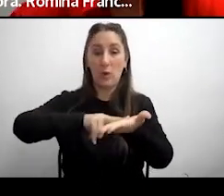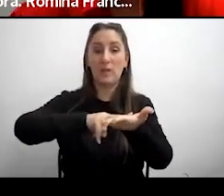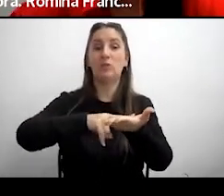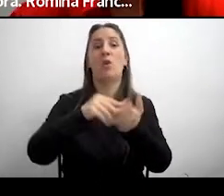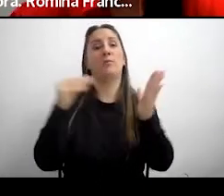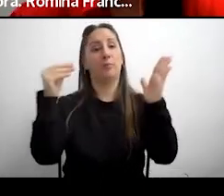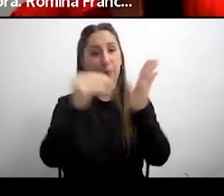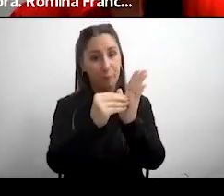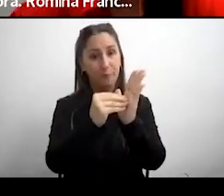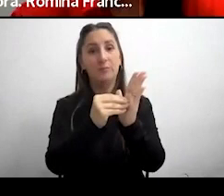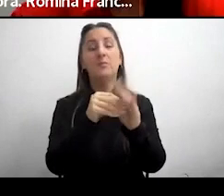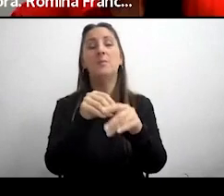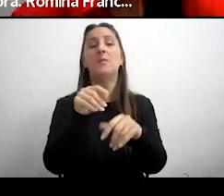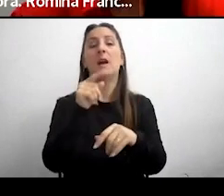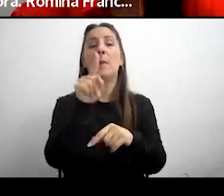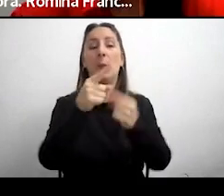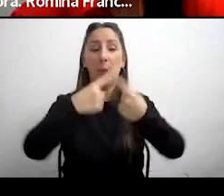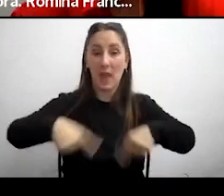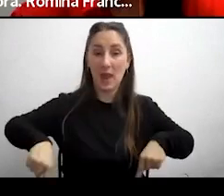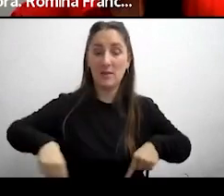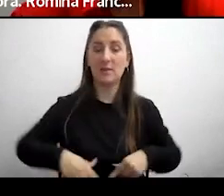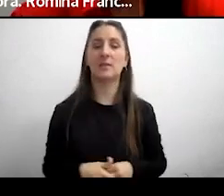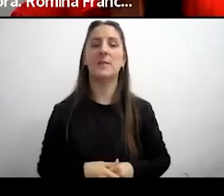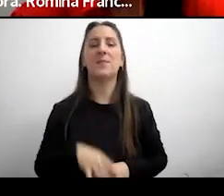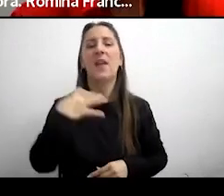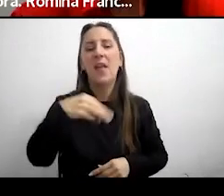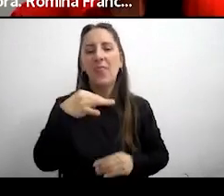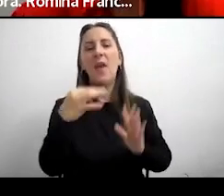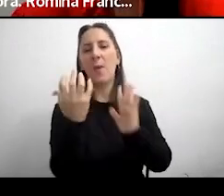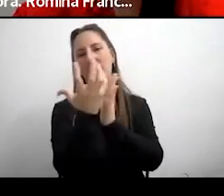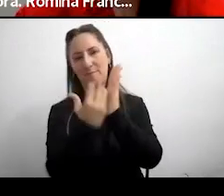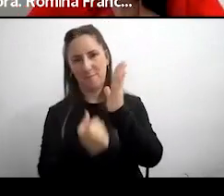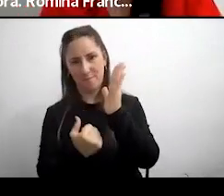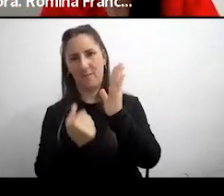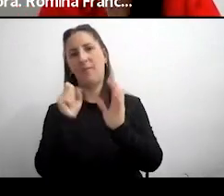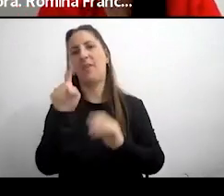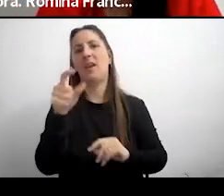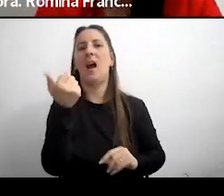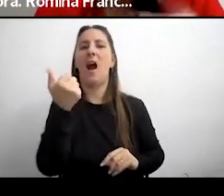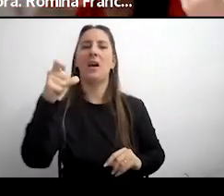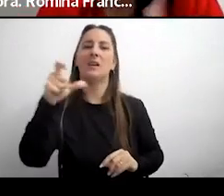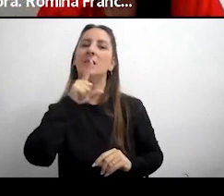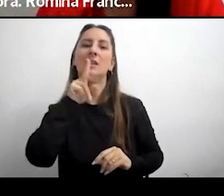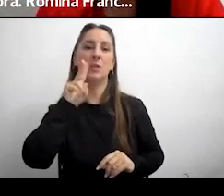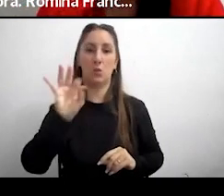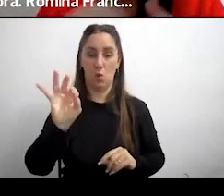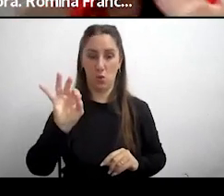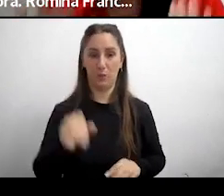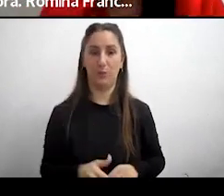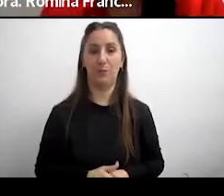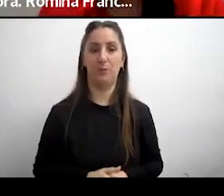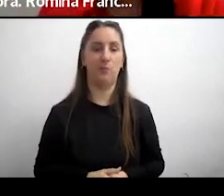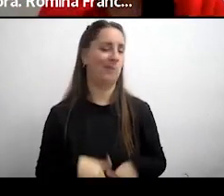al inicio del ejercicio de tales bienes se tiene que detraer del activo. Sería el caso de, no